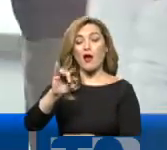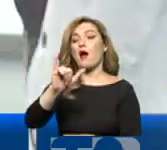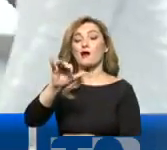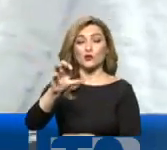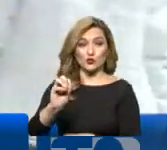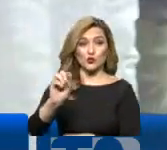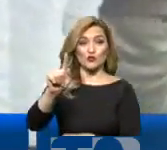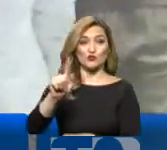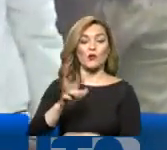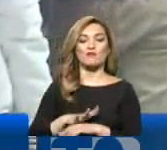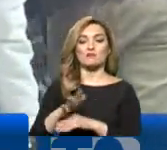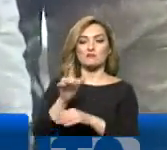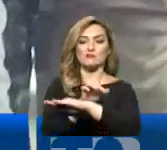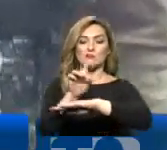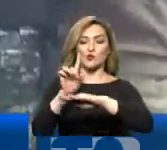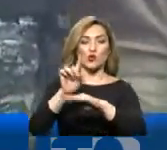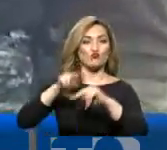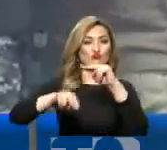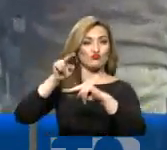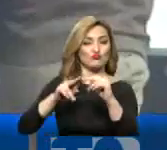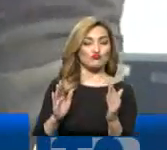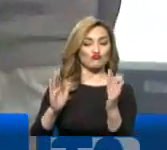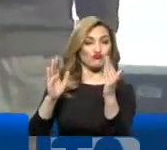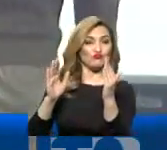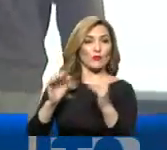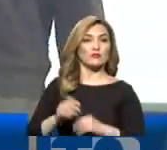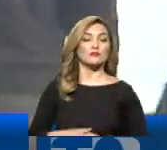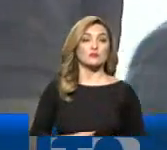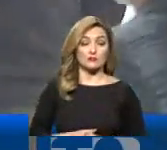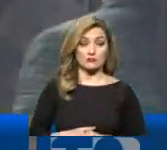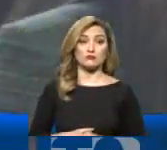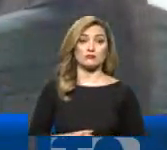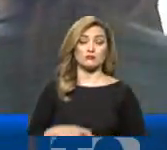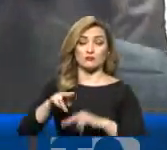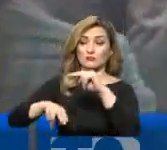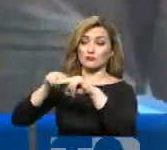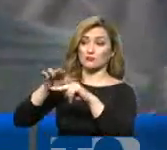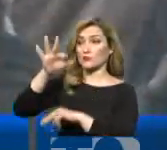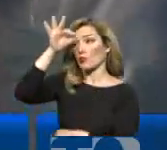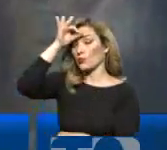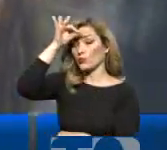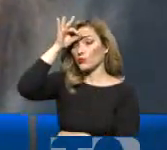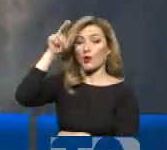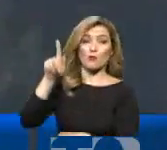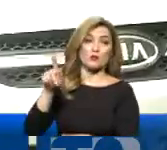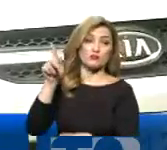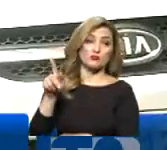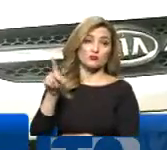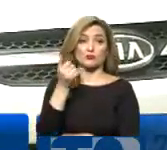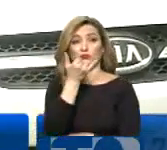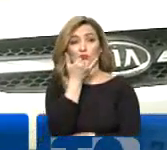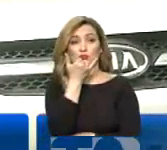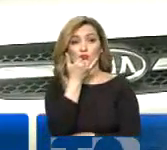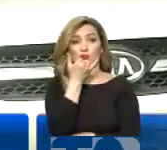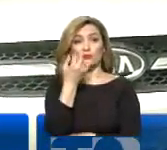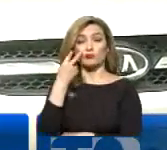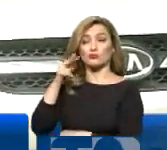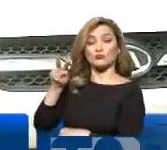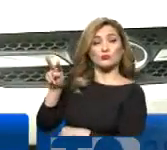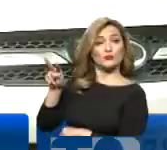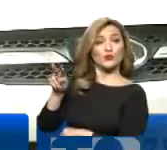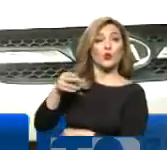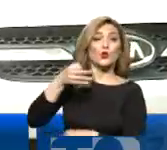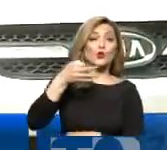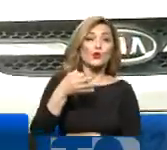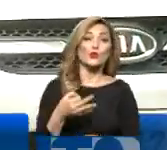trama de corrupción alrededor de la hasta ahora fallida construcción del hospital de Pedernales. Tenemos ahí las imágenes del momento en el que